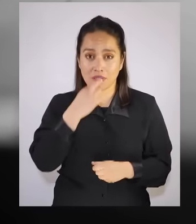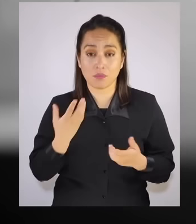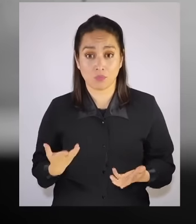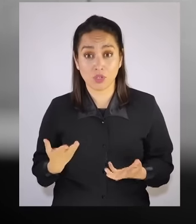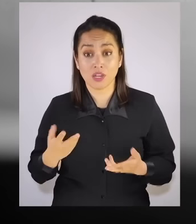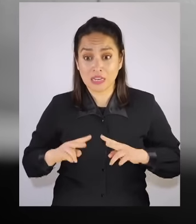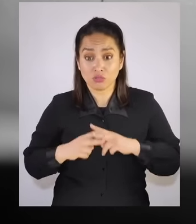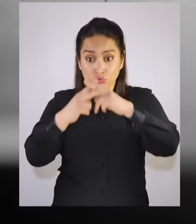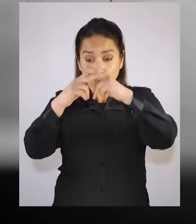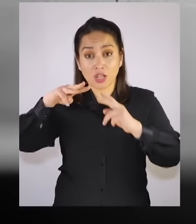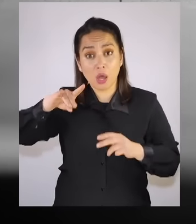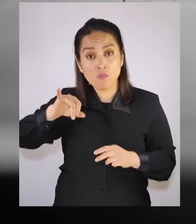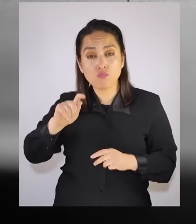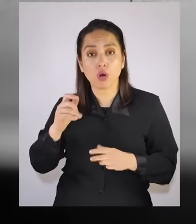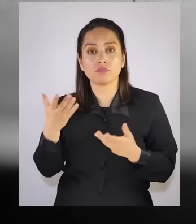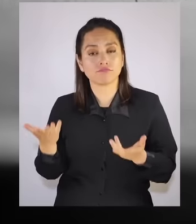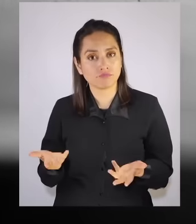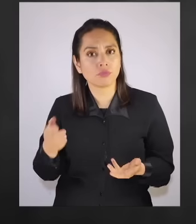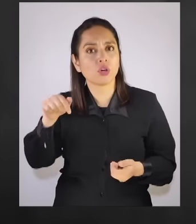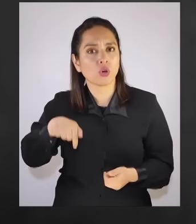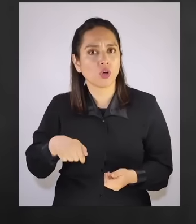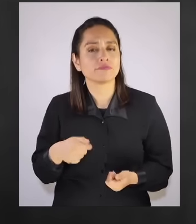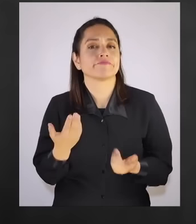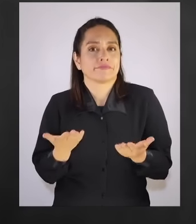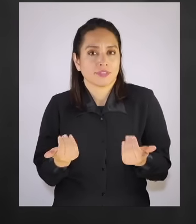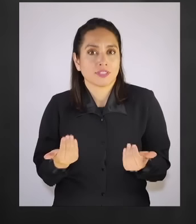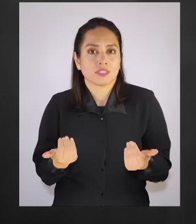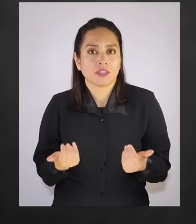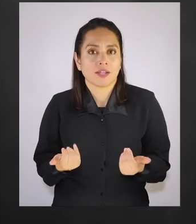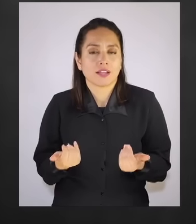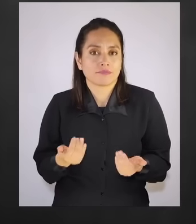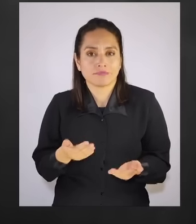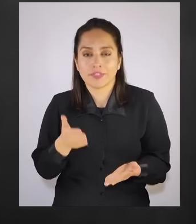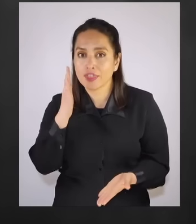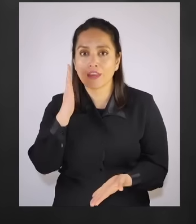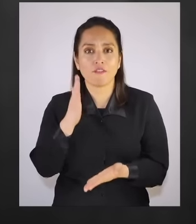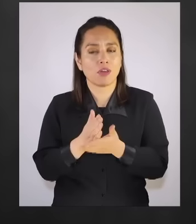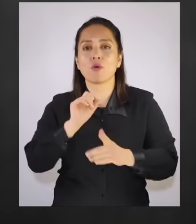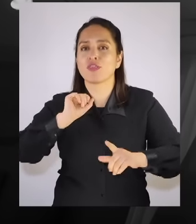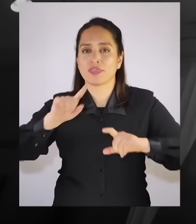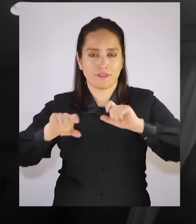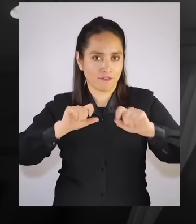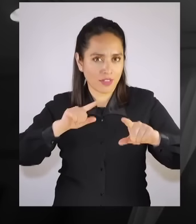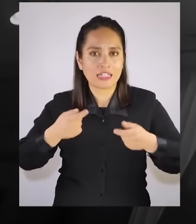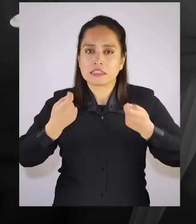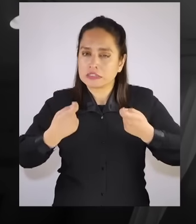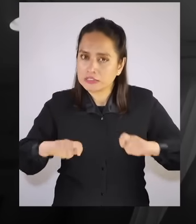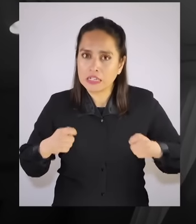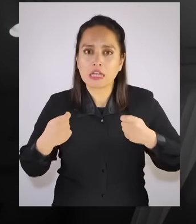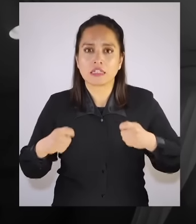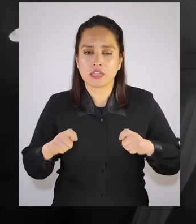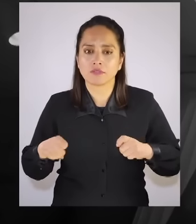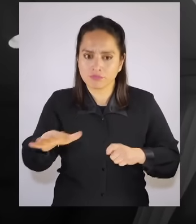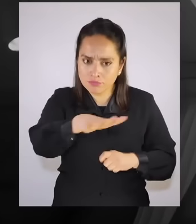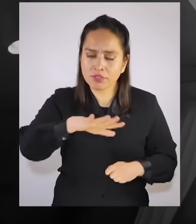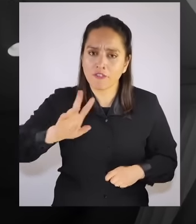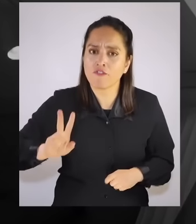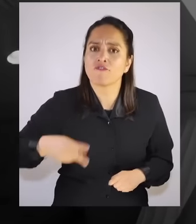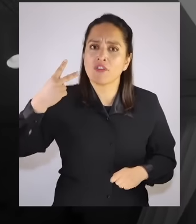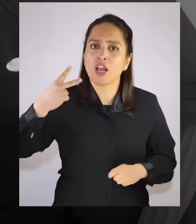Juan Muat hoy en pie, necesariamente tenemos que defender y tratar de poner en valor